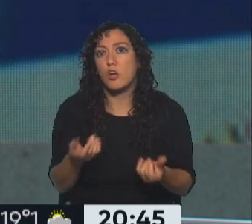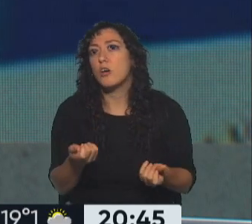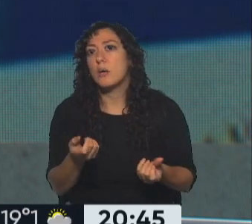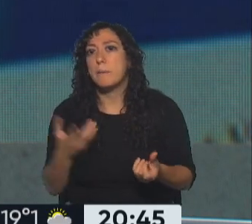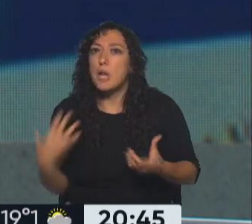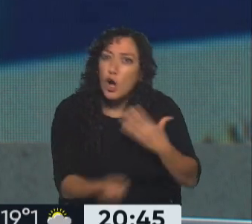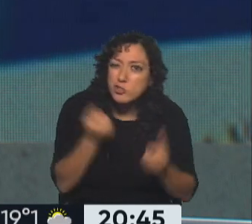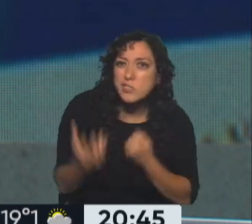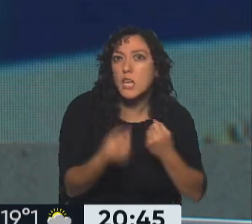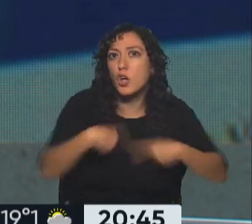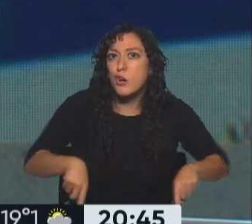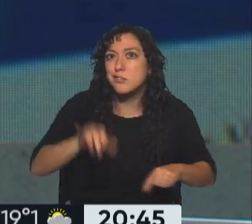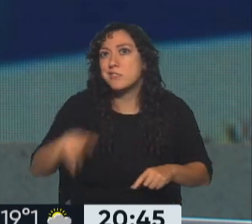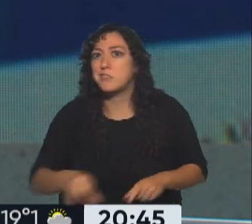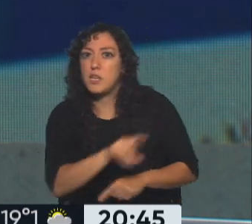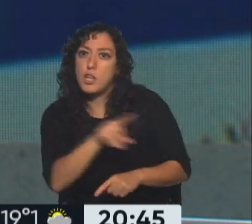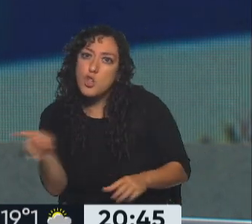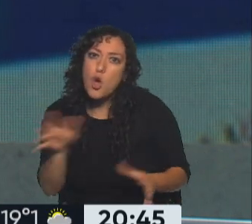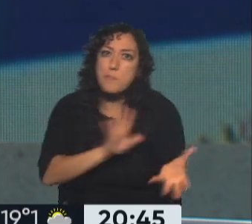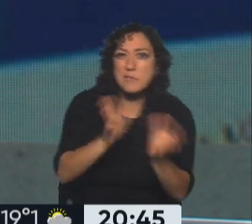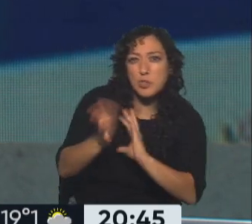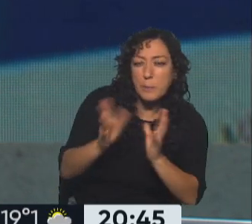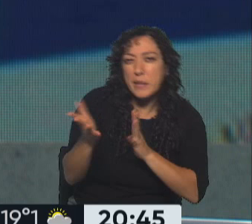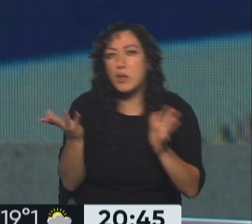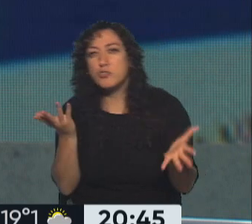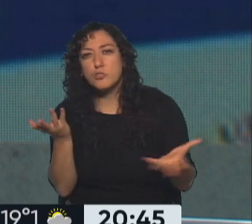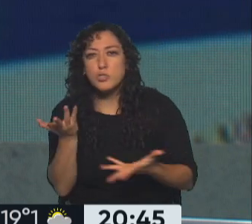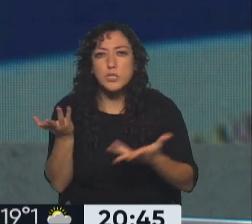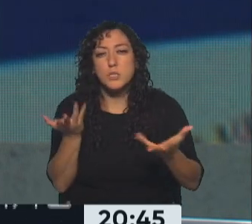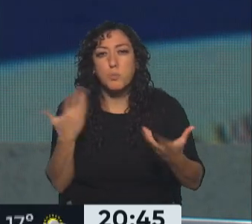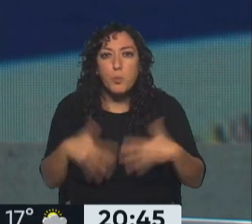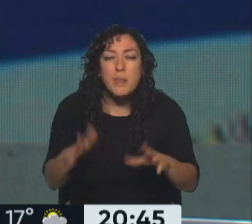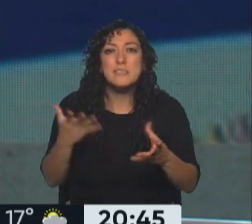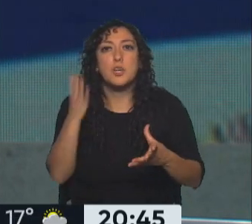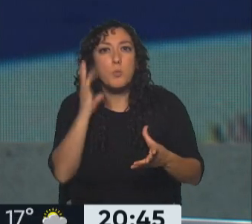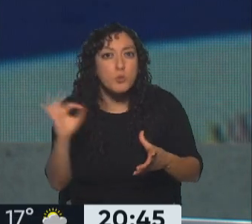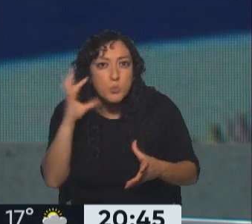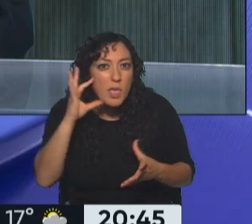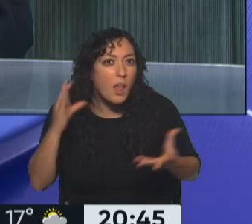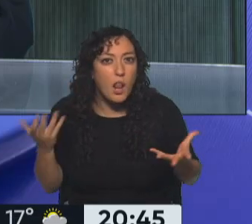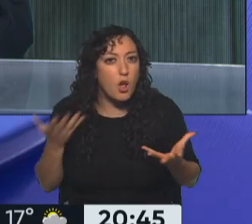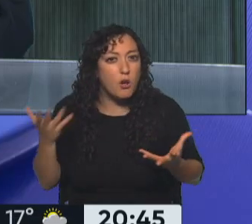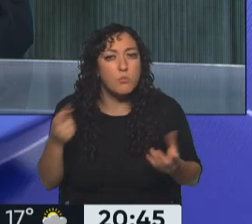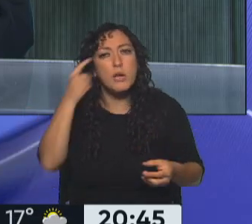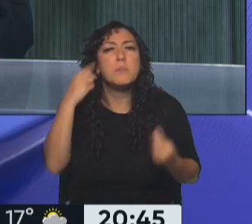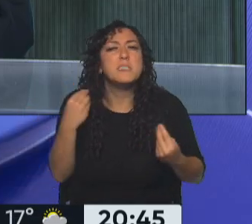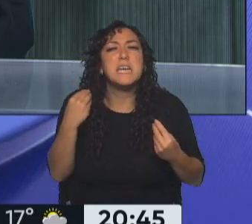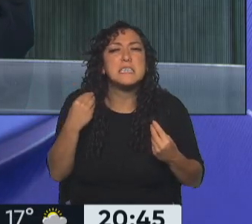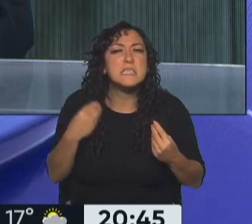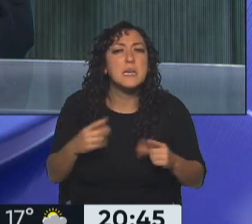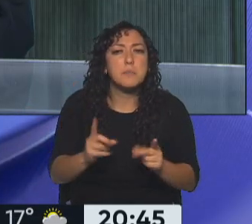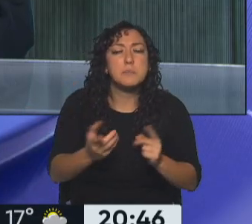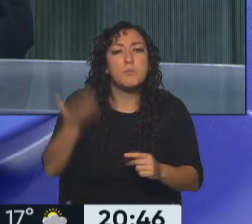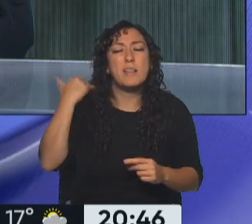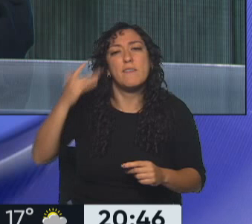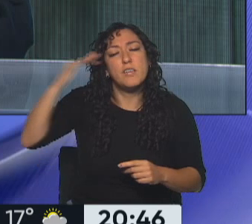manos semillenas, con nada, con la posibilidad de algo. ¿Cómo lo ves? Yo te diría que, como decía un